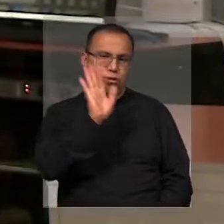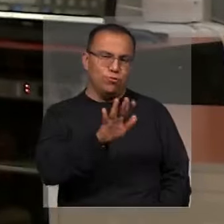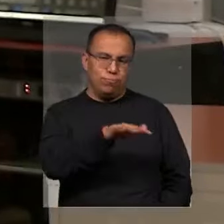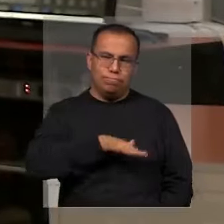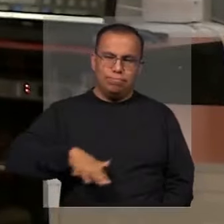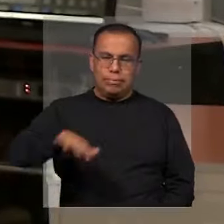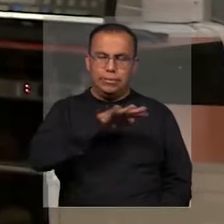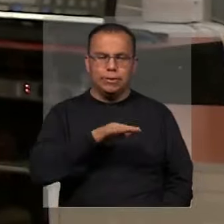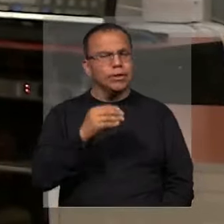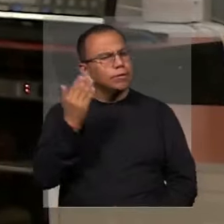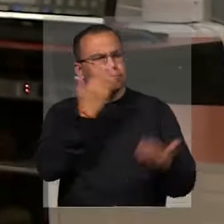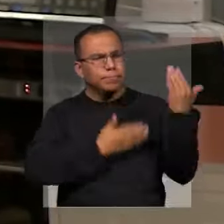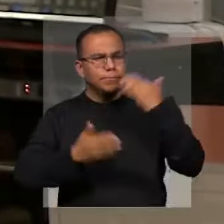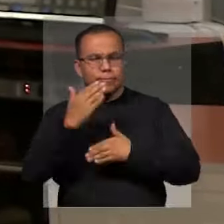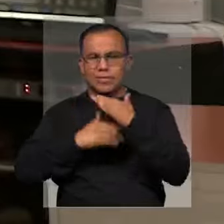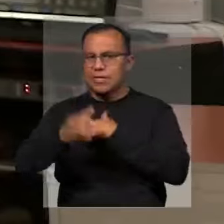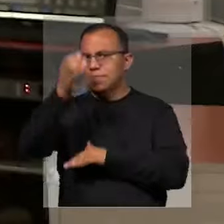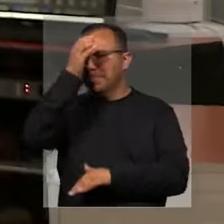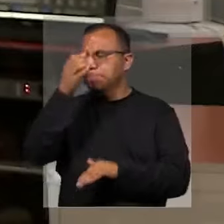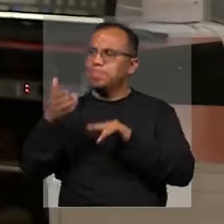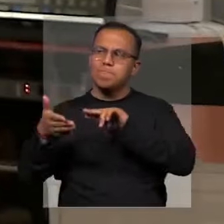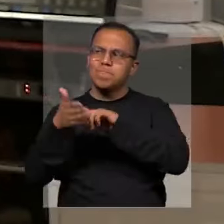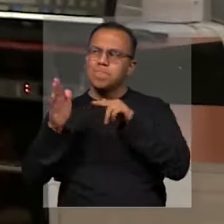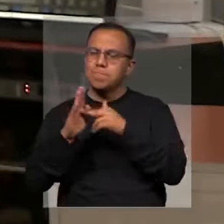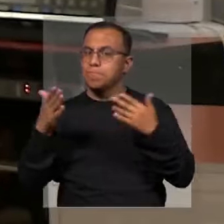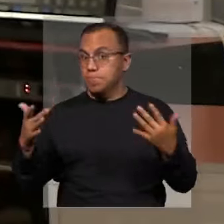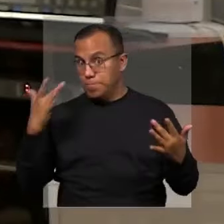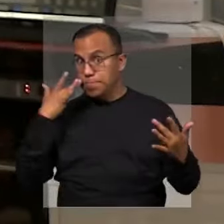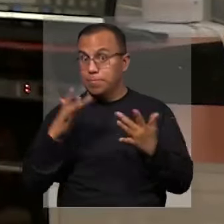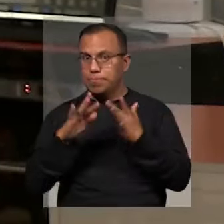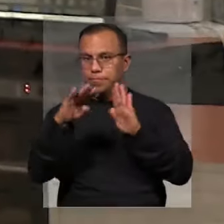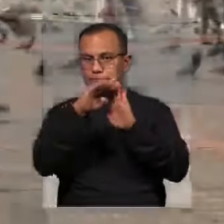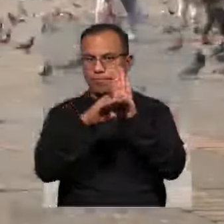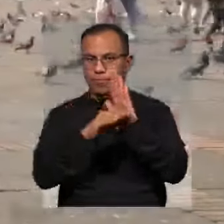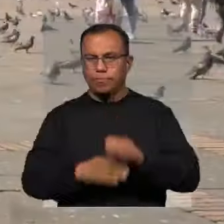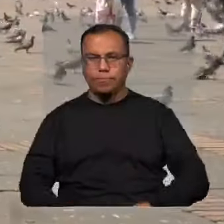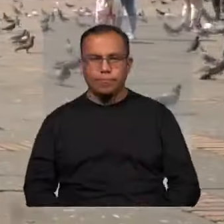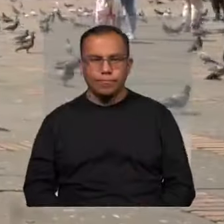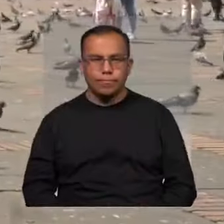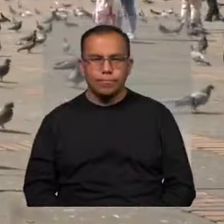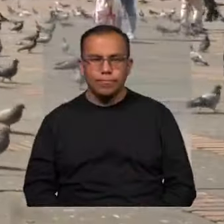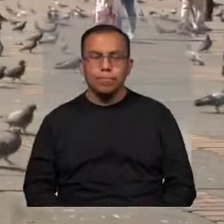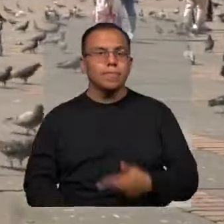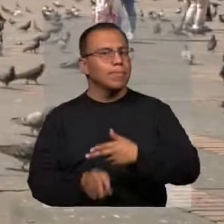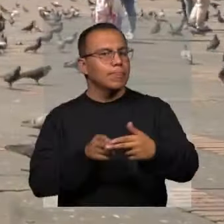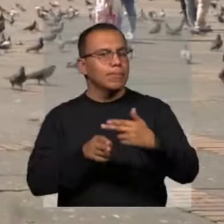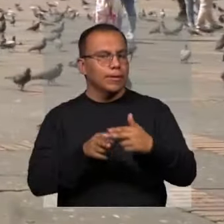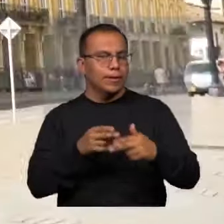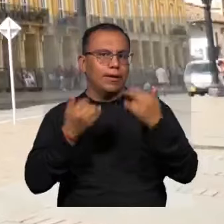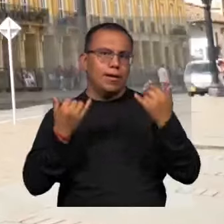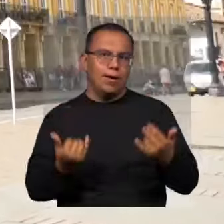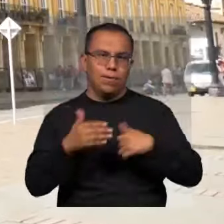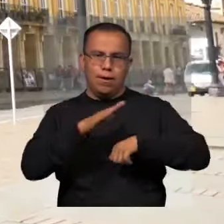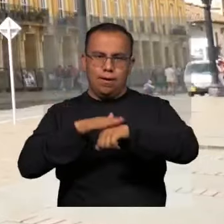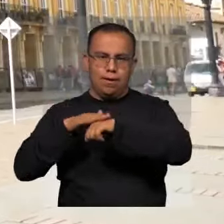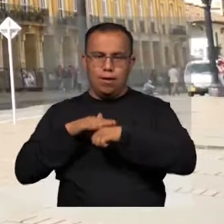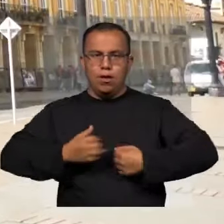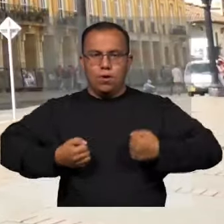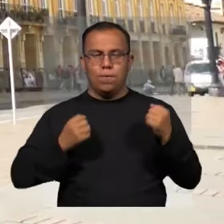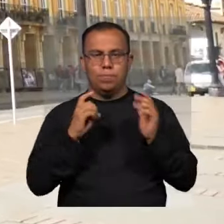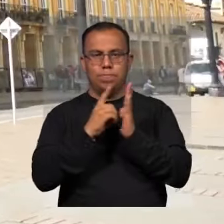psicoactivas. Analizamos junto a expertos las implicaciones que tiene esta medida. En los próximos días se expedirá en Bogotá